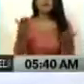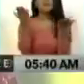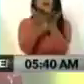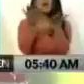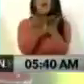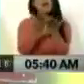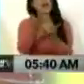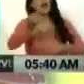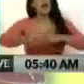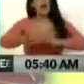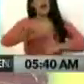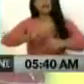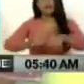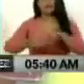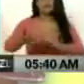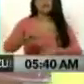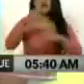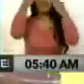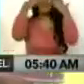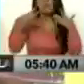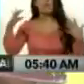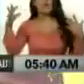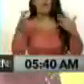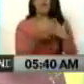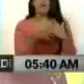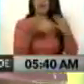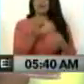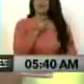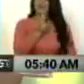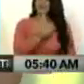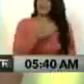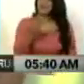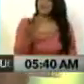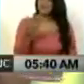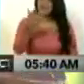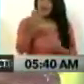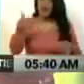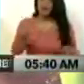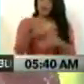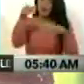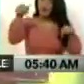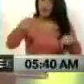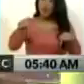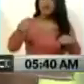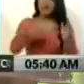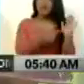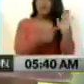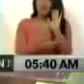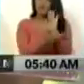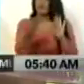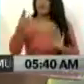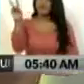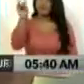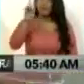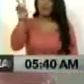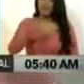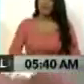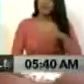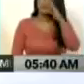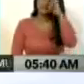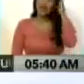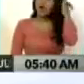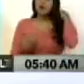Gaita, la boda de un gaitero es el tema promocional, el número uno de esta producción musical que hoy le traemos a todo el país. Así que en esta